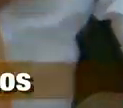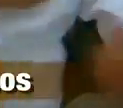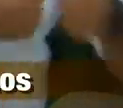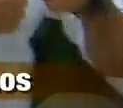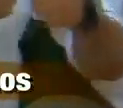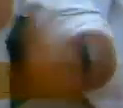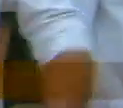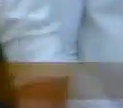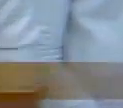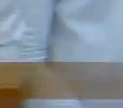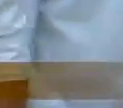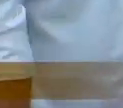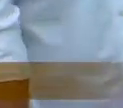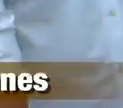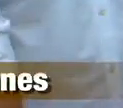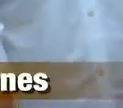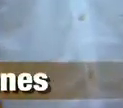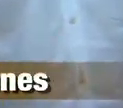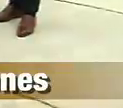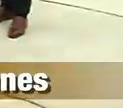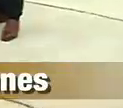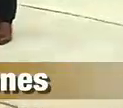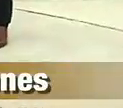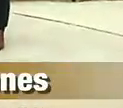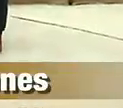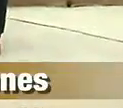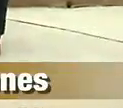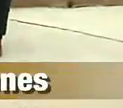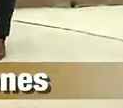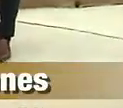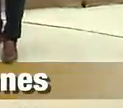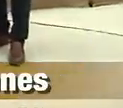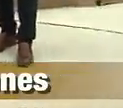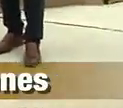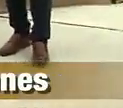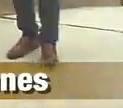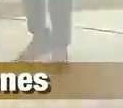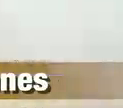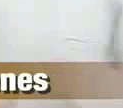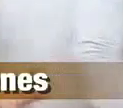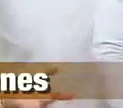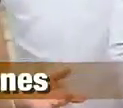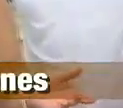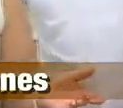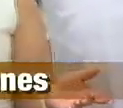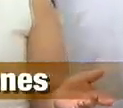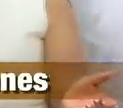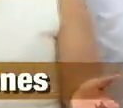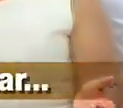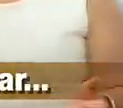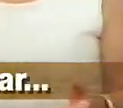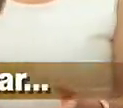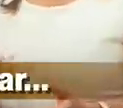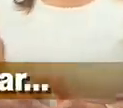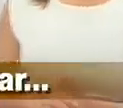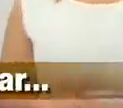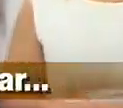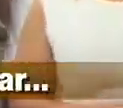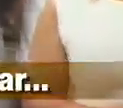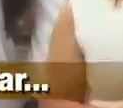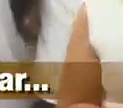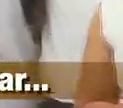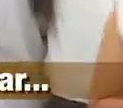otras manos que hoy me dan, por sus millones de oraciones, esta